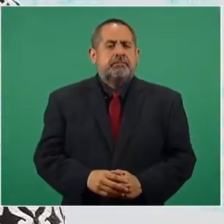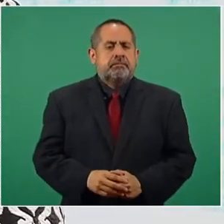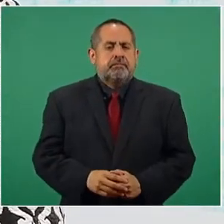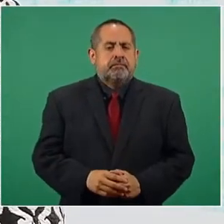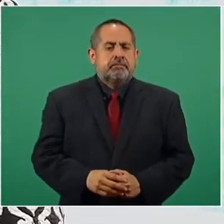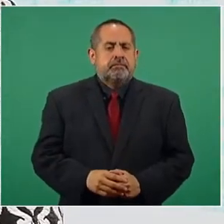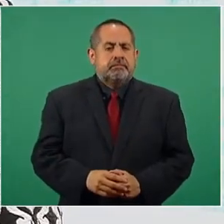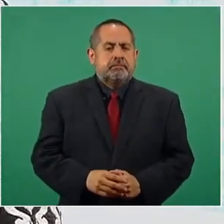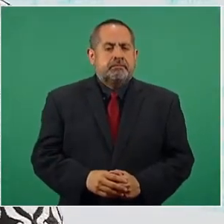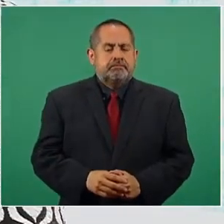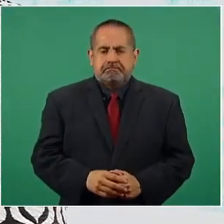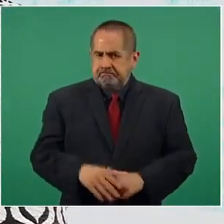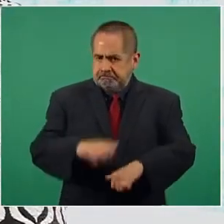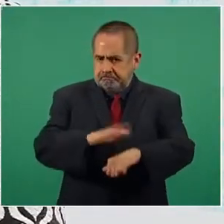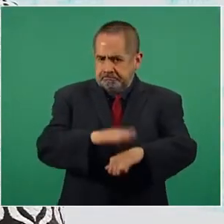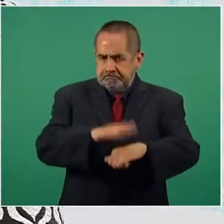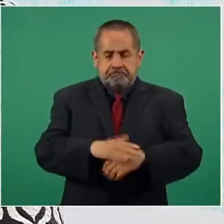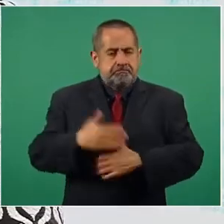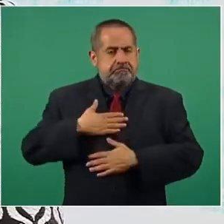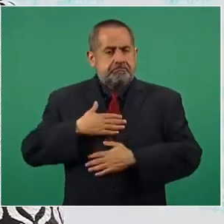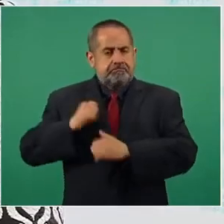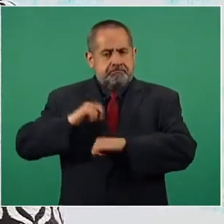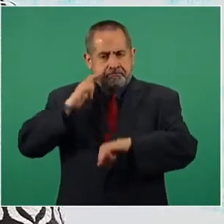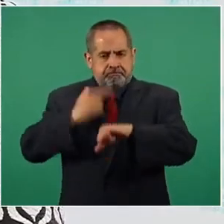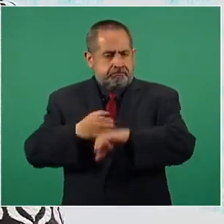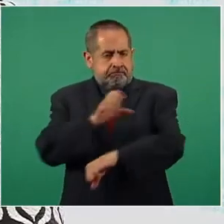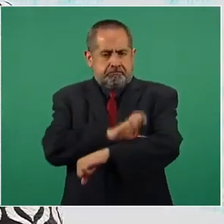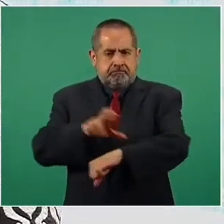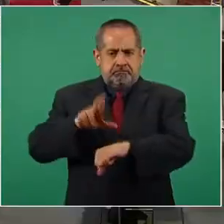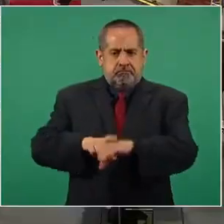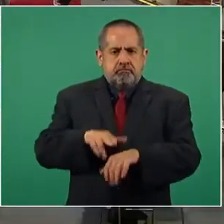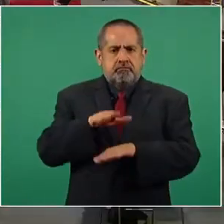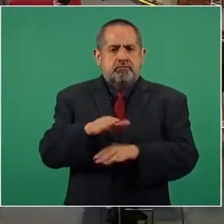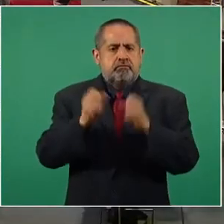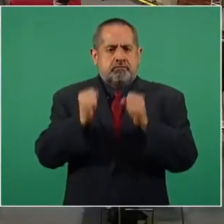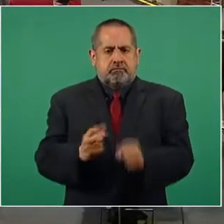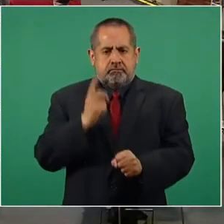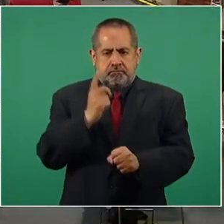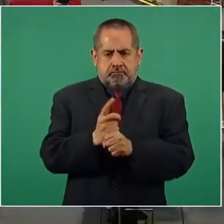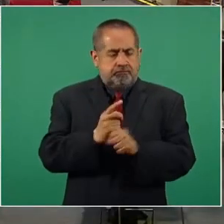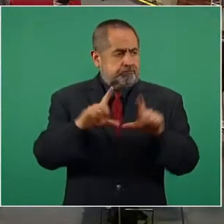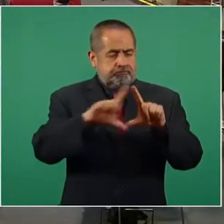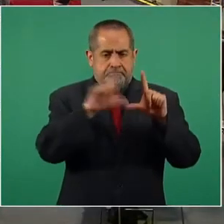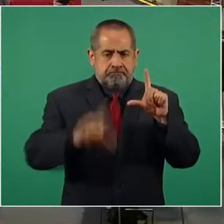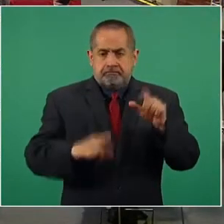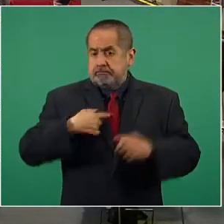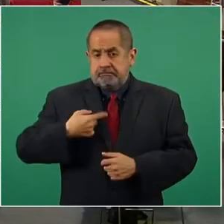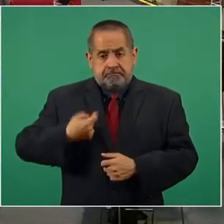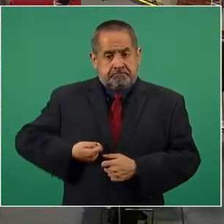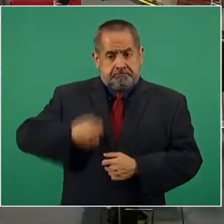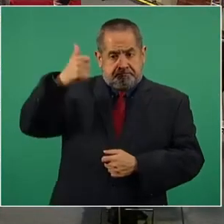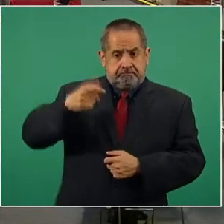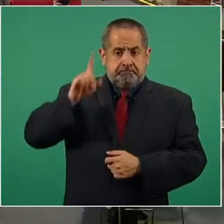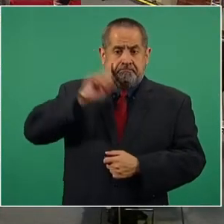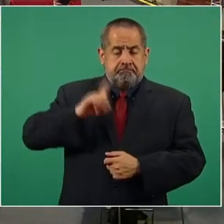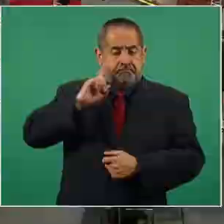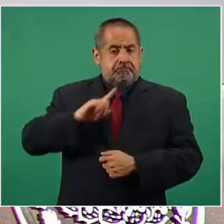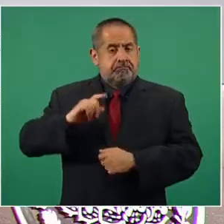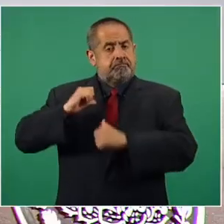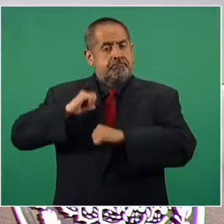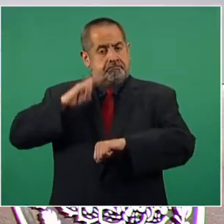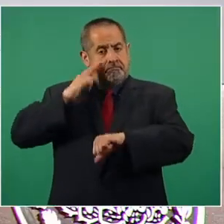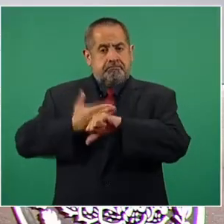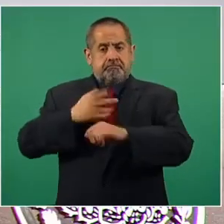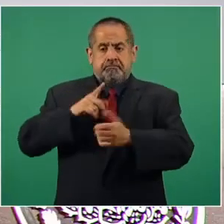Comentar que como coordinadora del Gabinete de Seguridad Nacional y primera mujer al frente de la